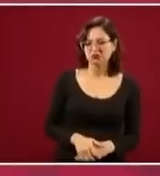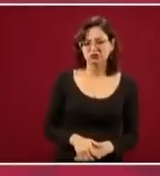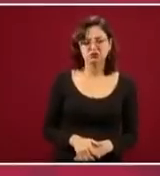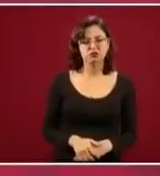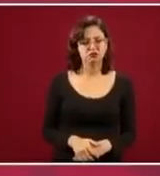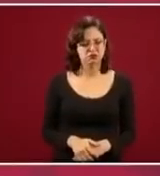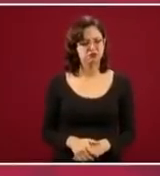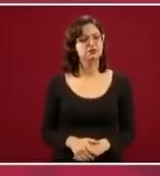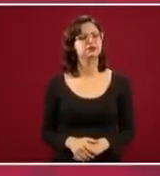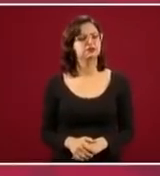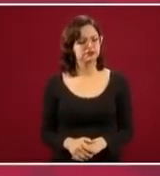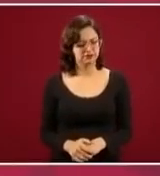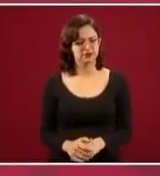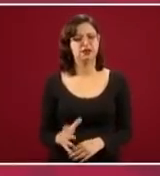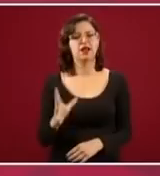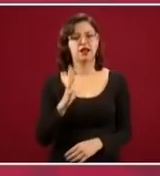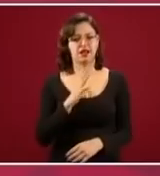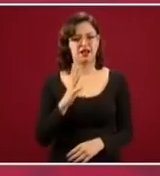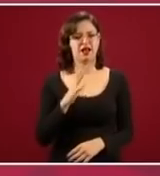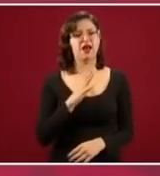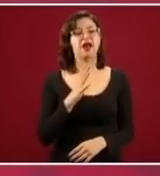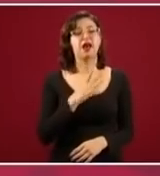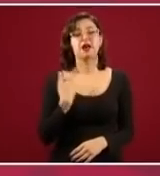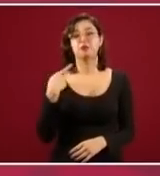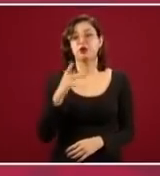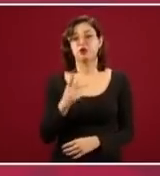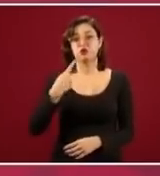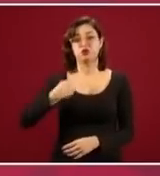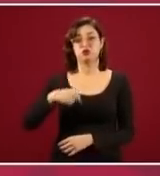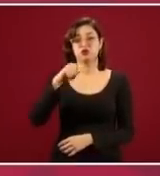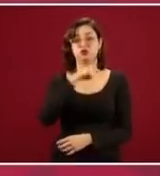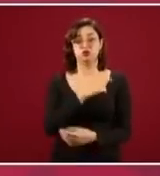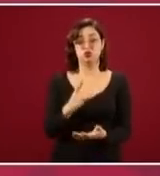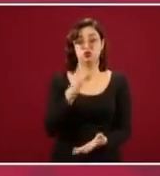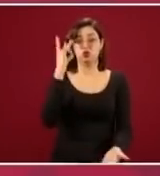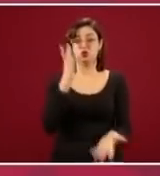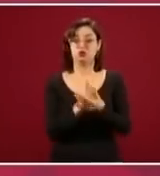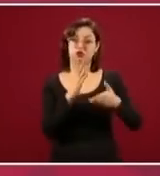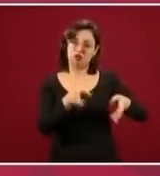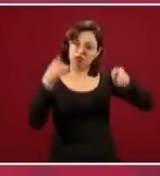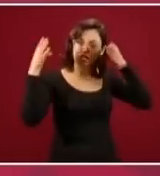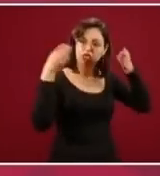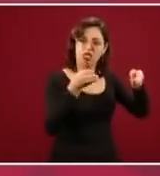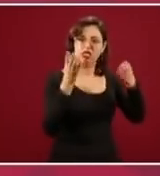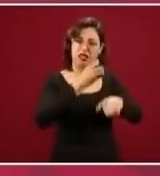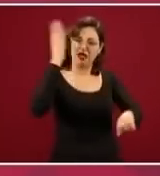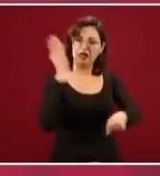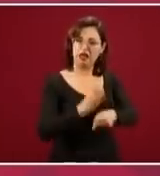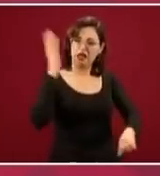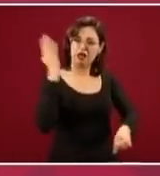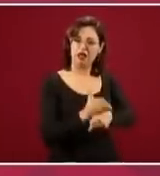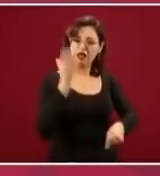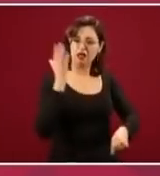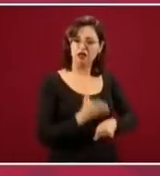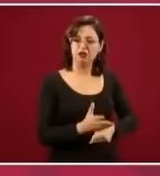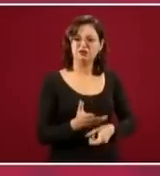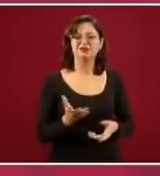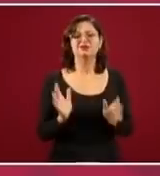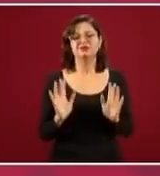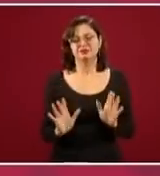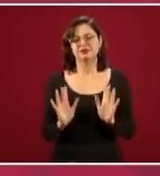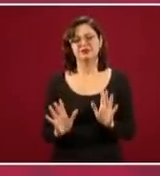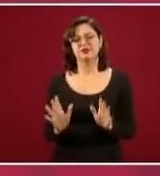que sustentar nuestra acción solo en el castigo. Tiene que haber, pues,